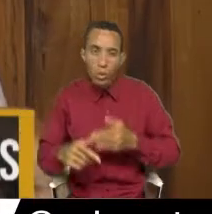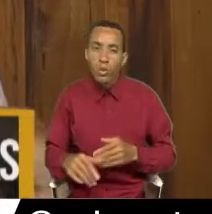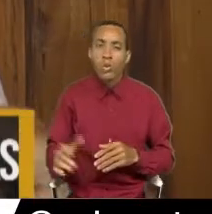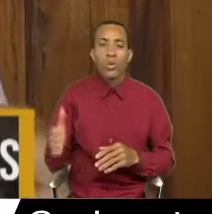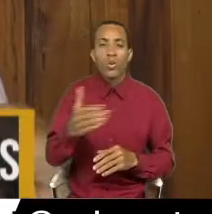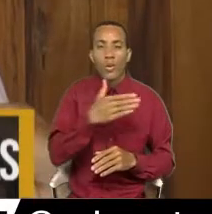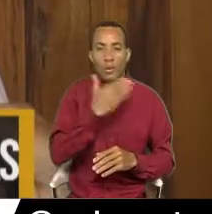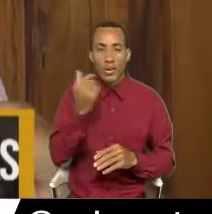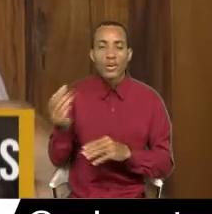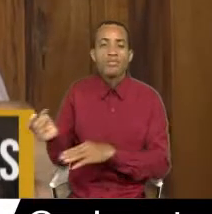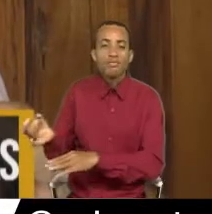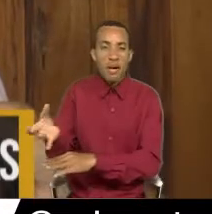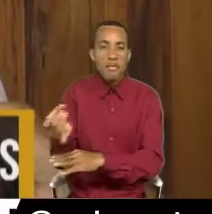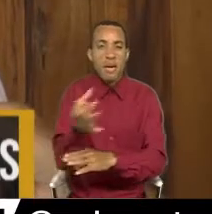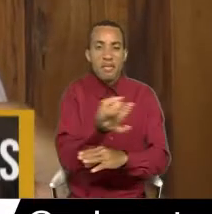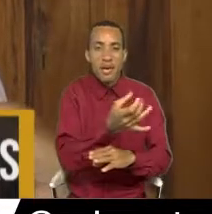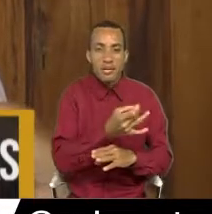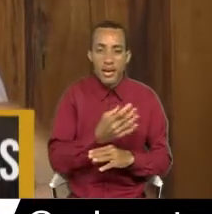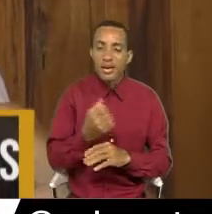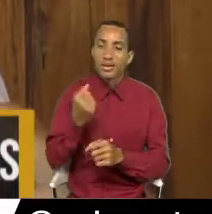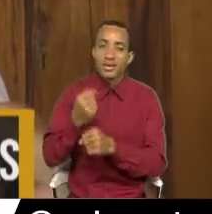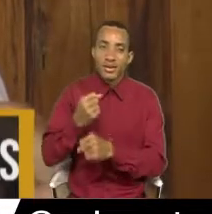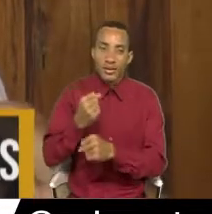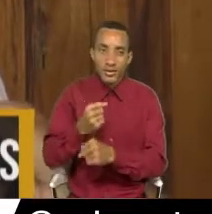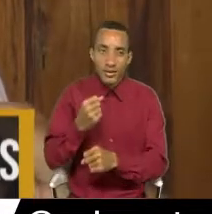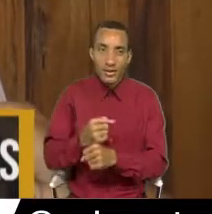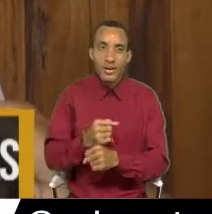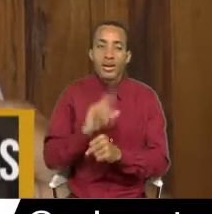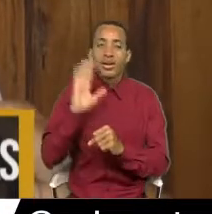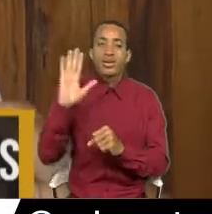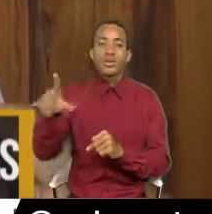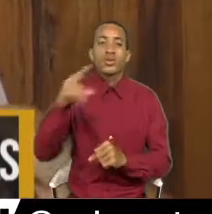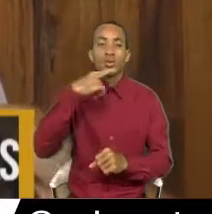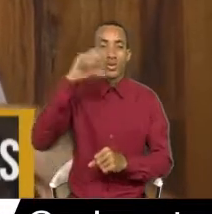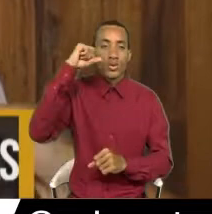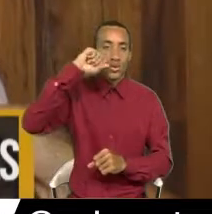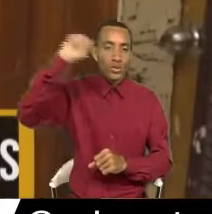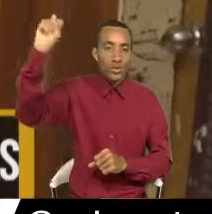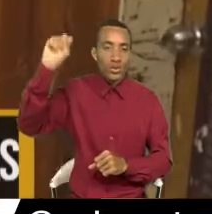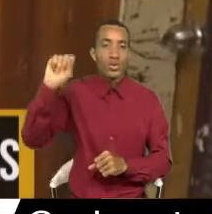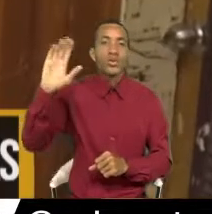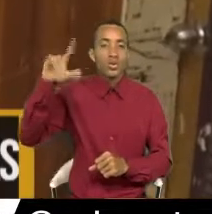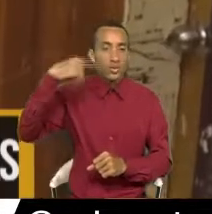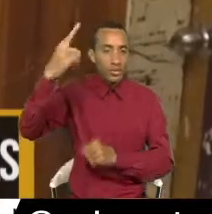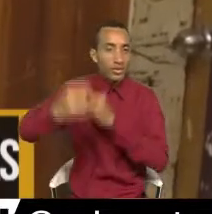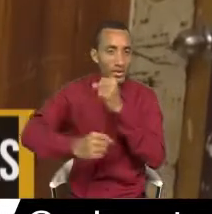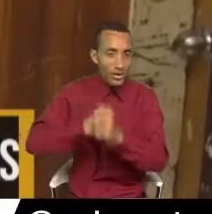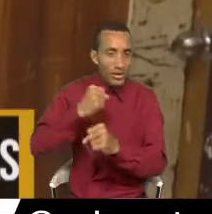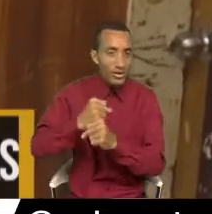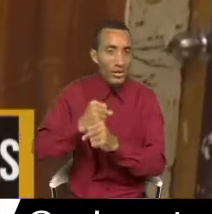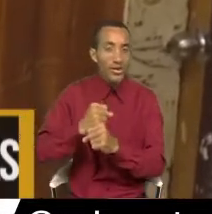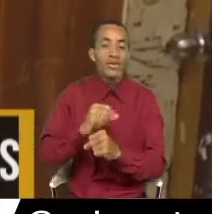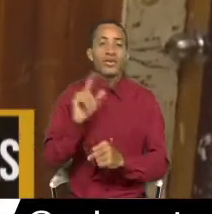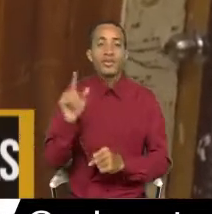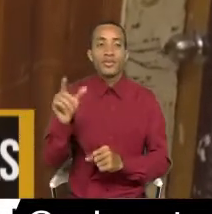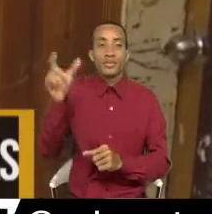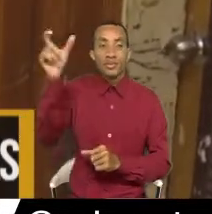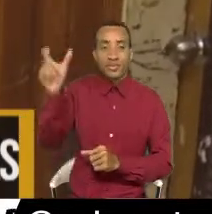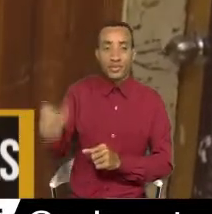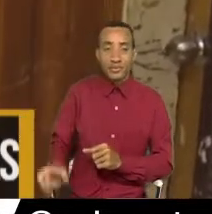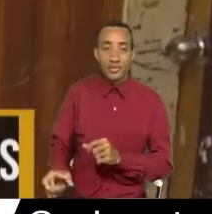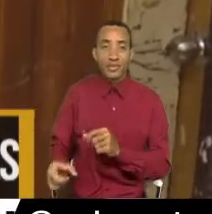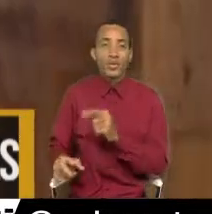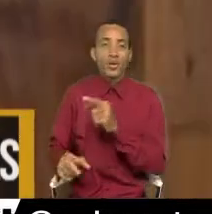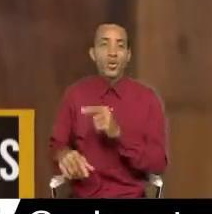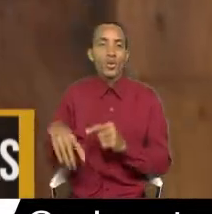a las Olimpiadas del Trabajo, las Olimpiadas World Skills en Rusia, en Kazán, Rusia, el año entrante. El participante de la categoría en soldadura fue el que